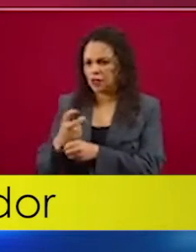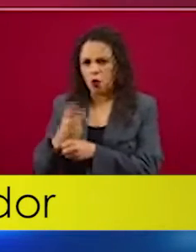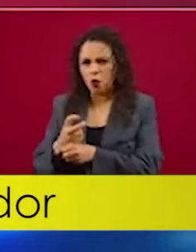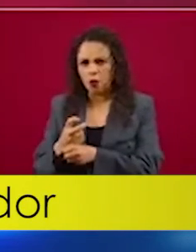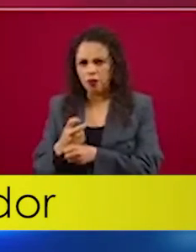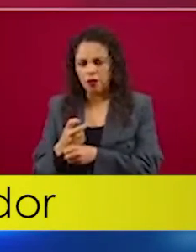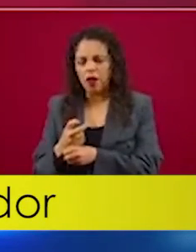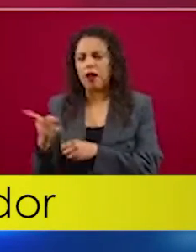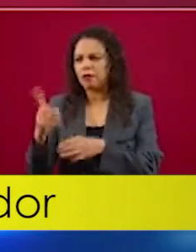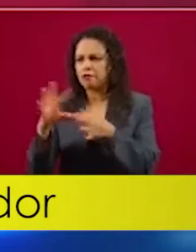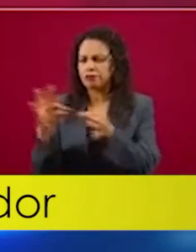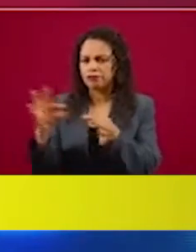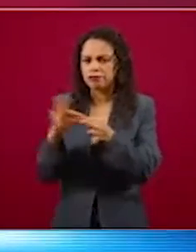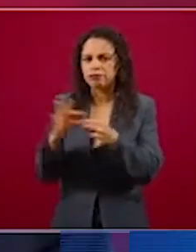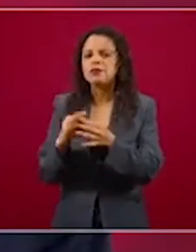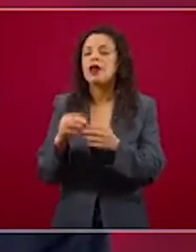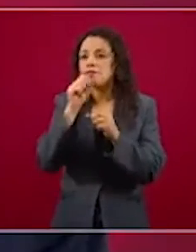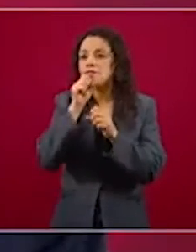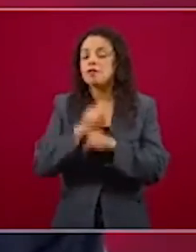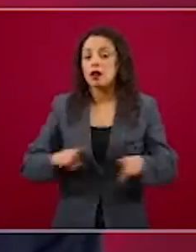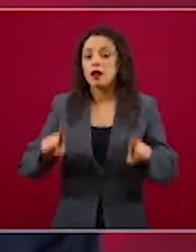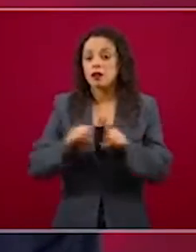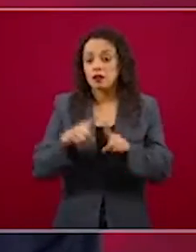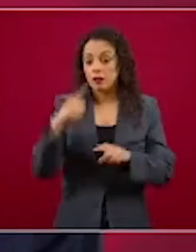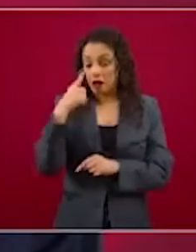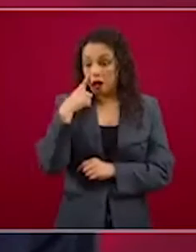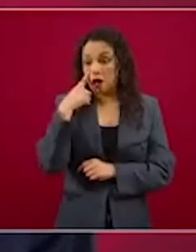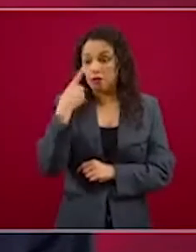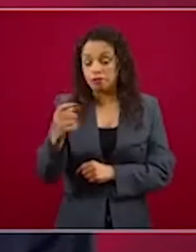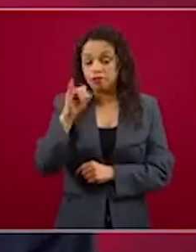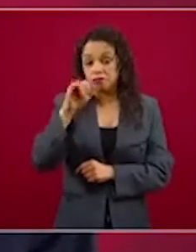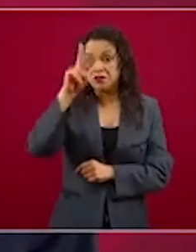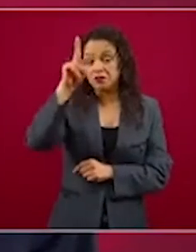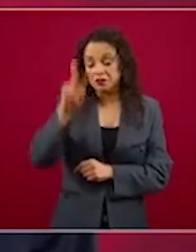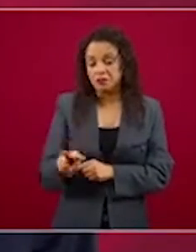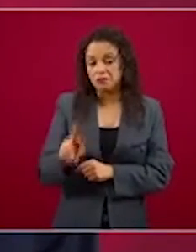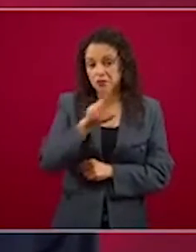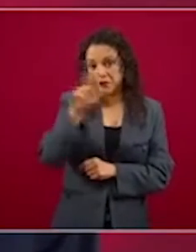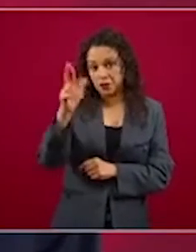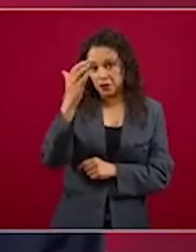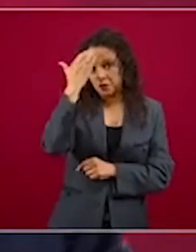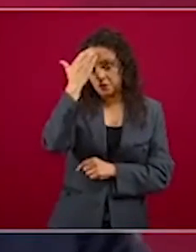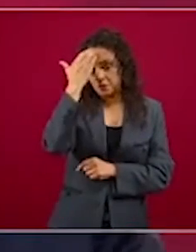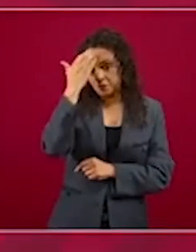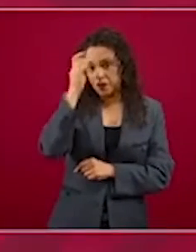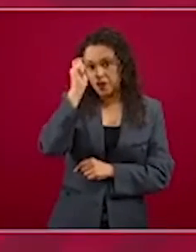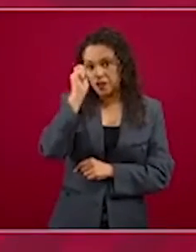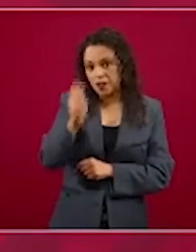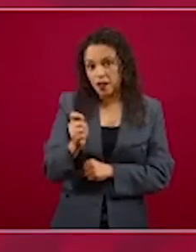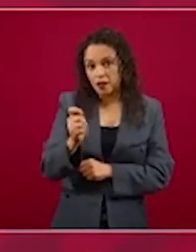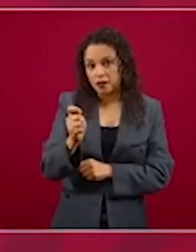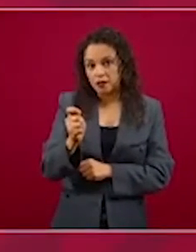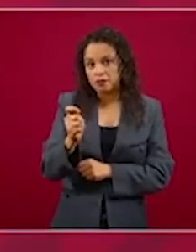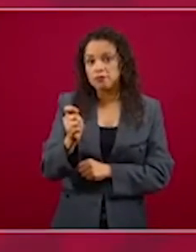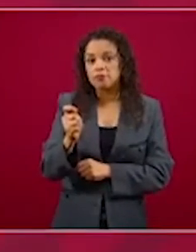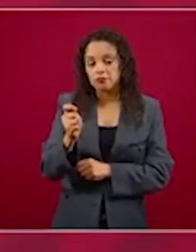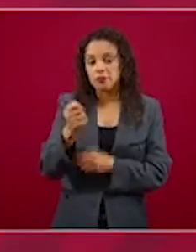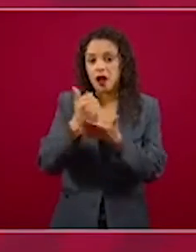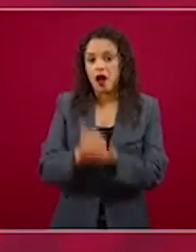a lo que aportan al desarrollo de esa gran nación nuestros